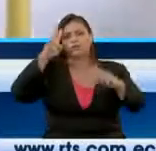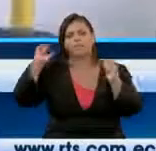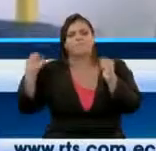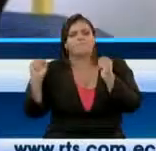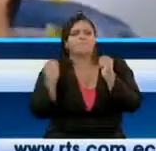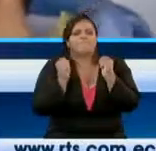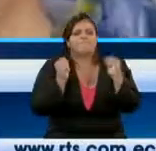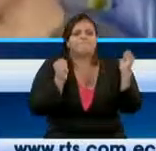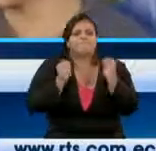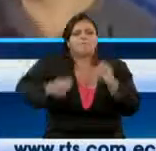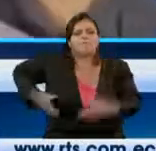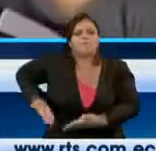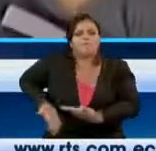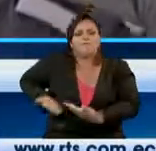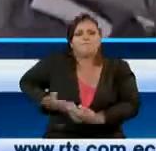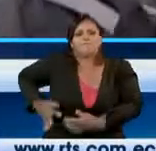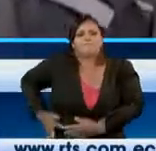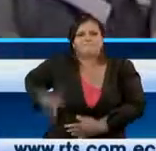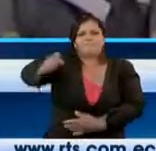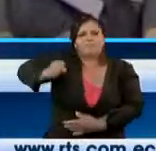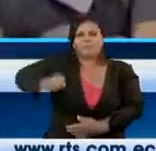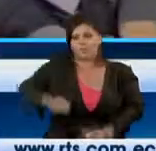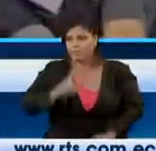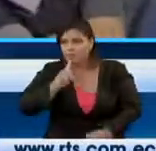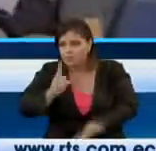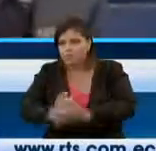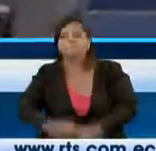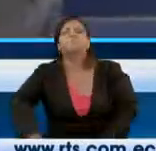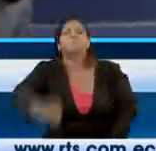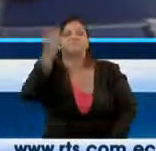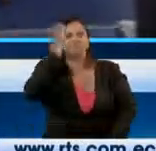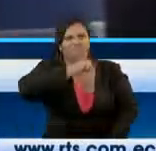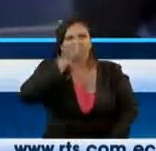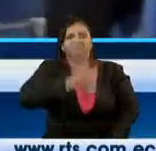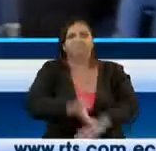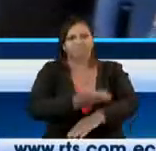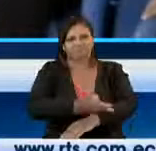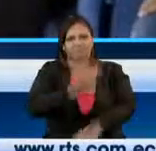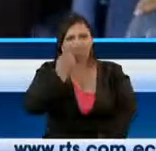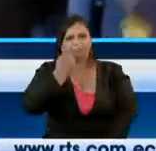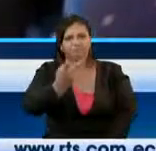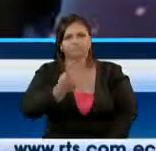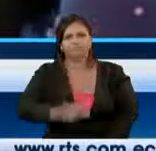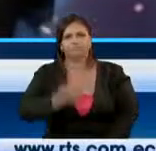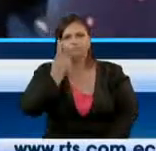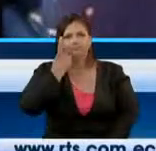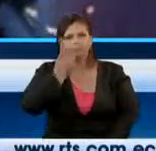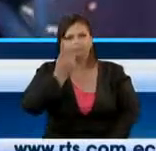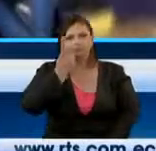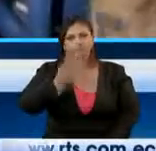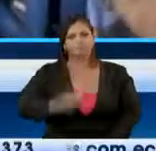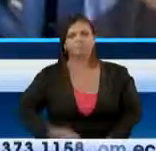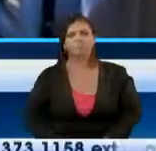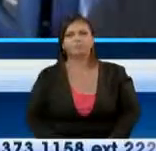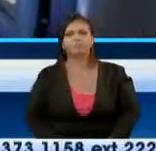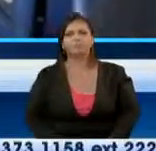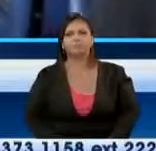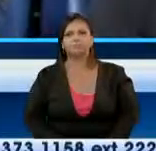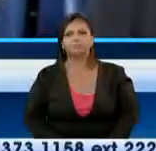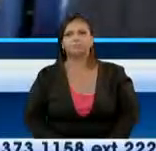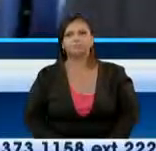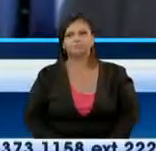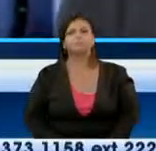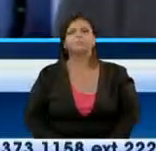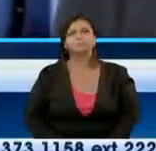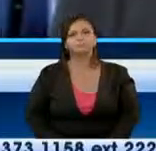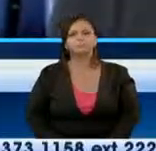terminal de la Metro Daule también vengo y es igual. Se aglomeran en la puerta y aprovechan. Es decir, al momento de ingresar, en horas pico. En horas